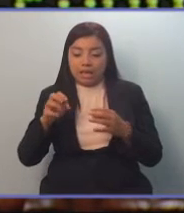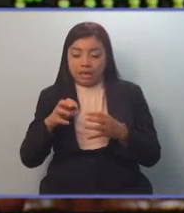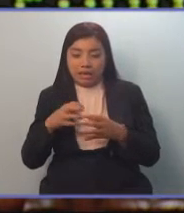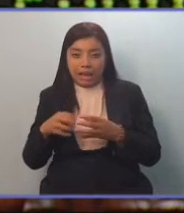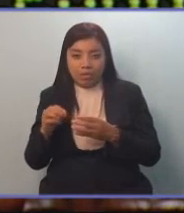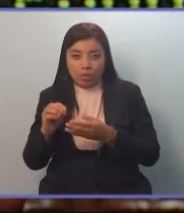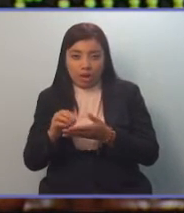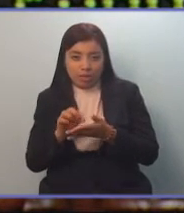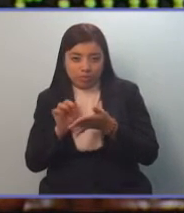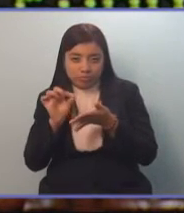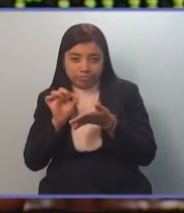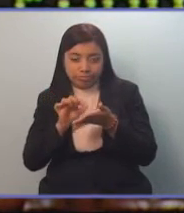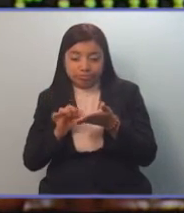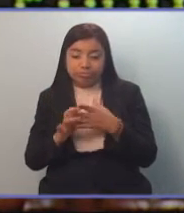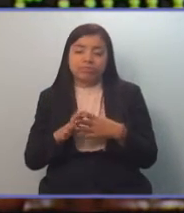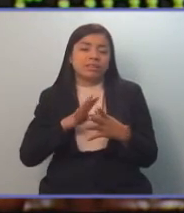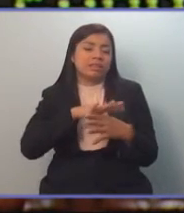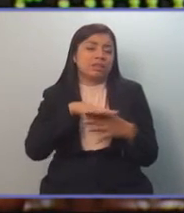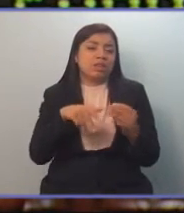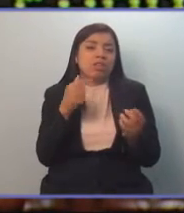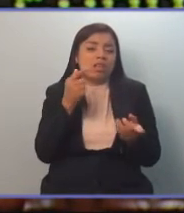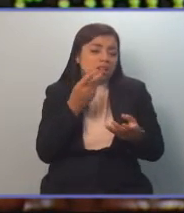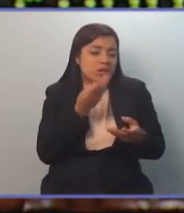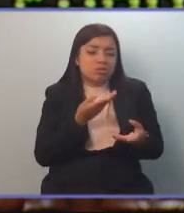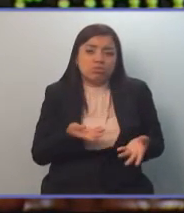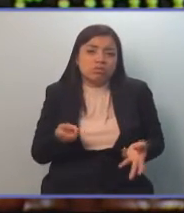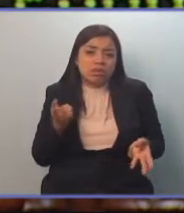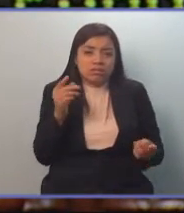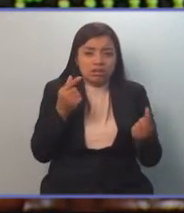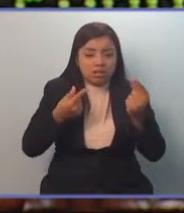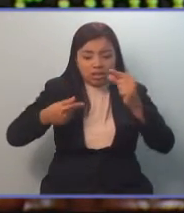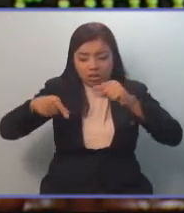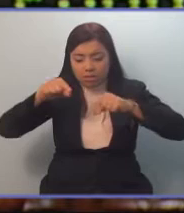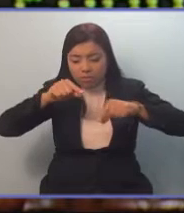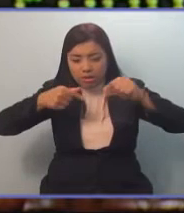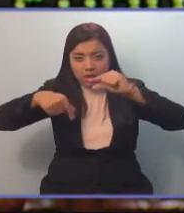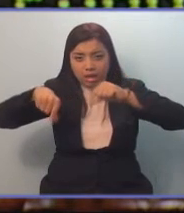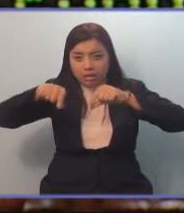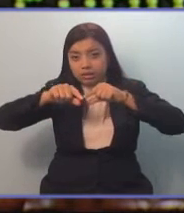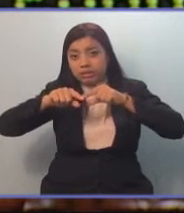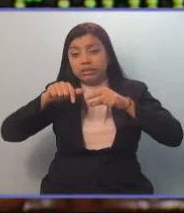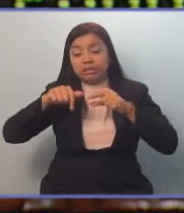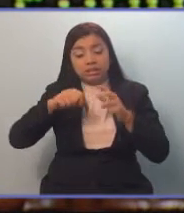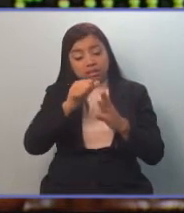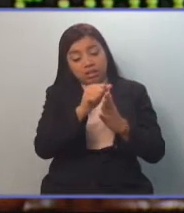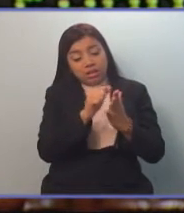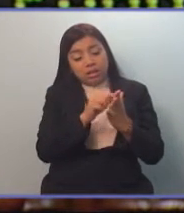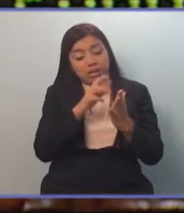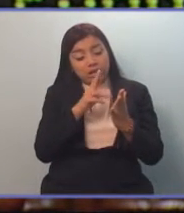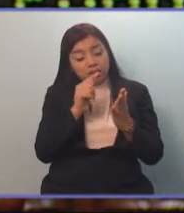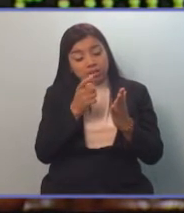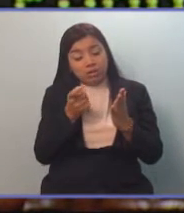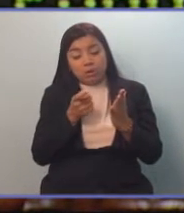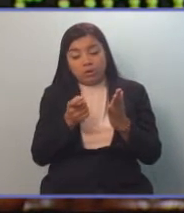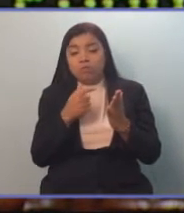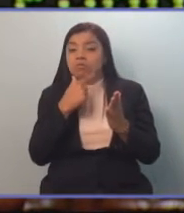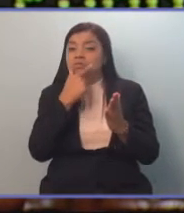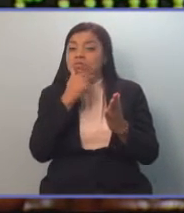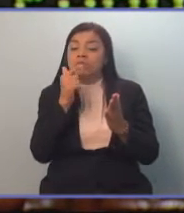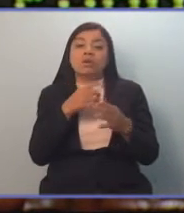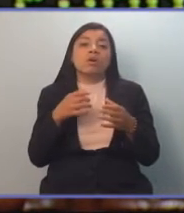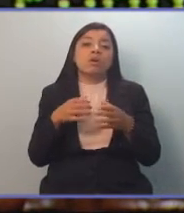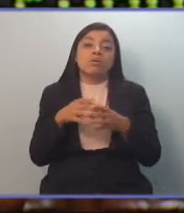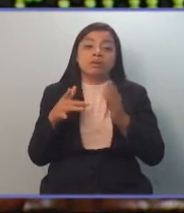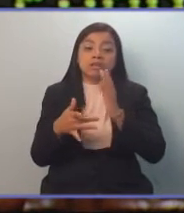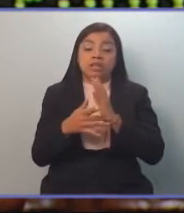clasificaciones y actualizaciones del listado de sustancias químicas reguladas por este artículo será revisado por la Comisión Técnica